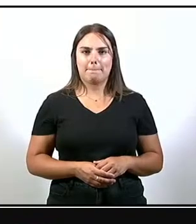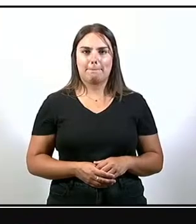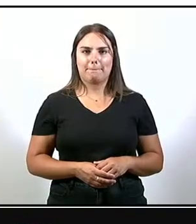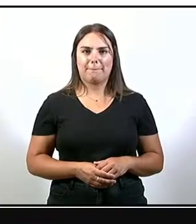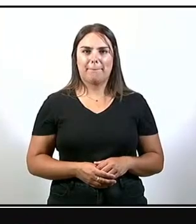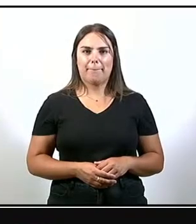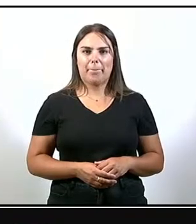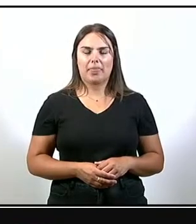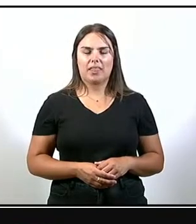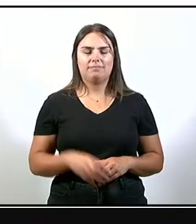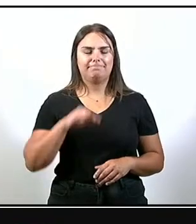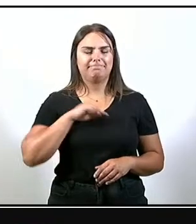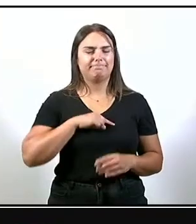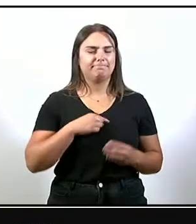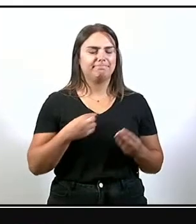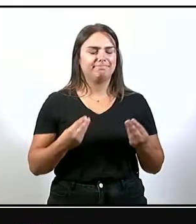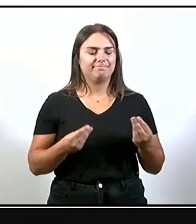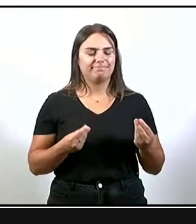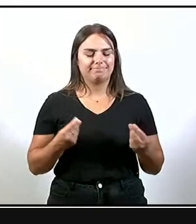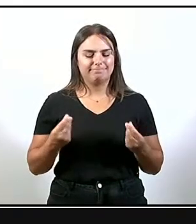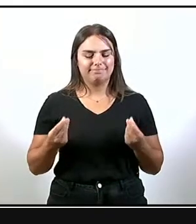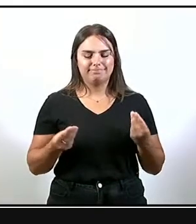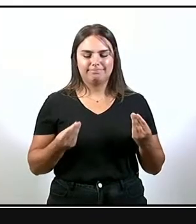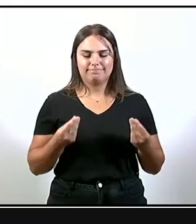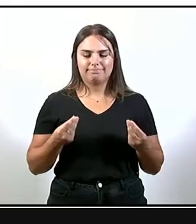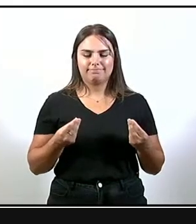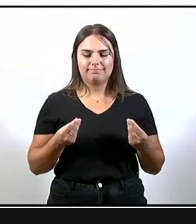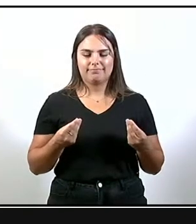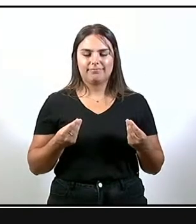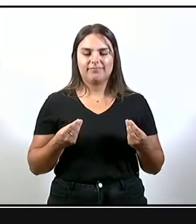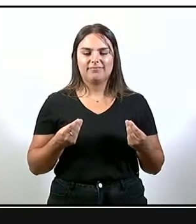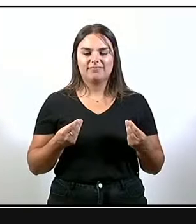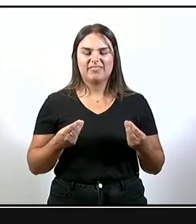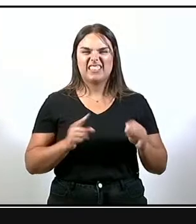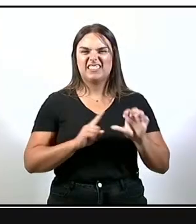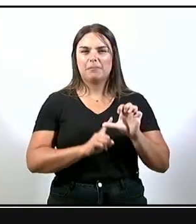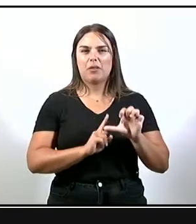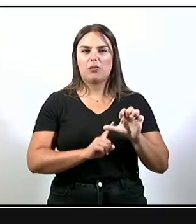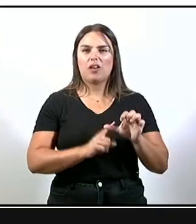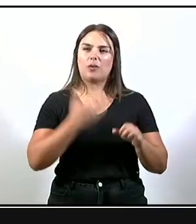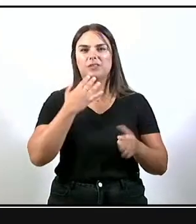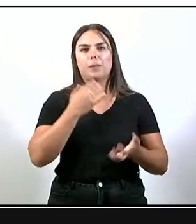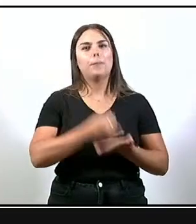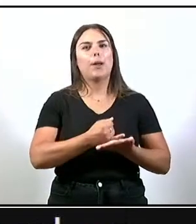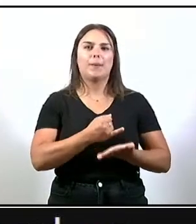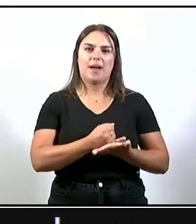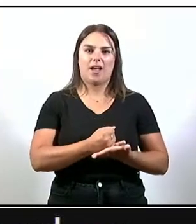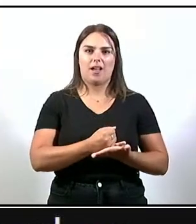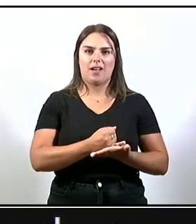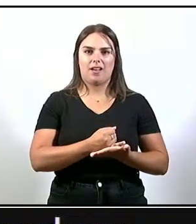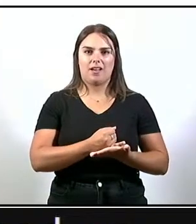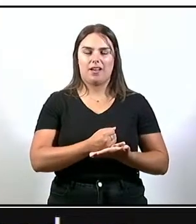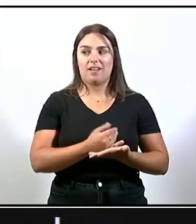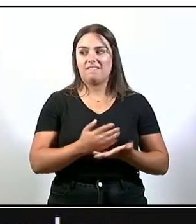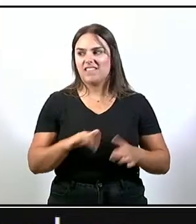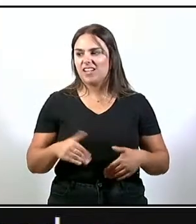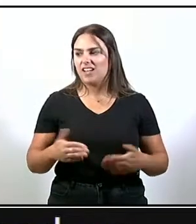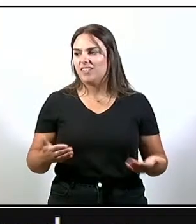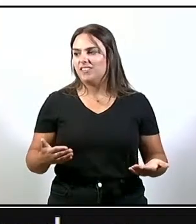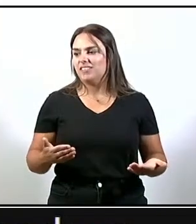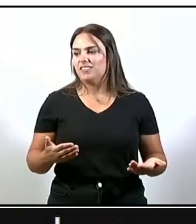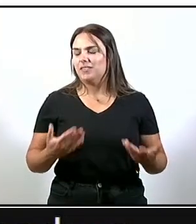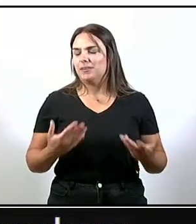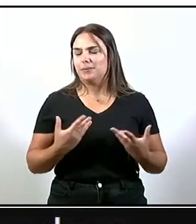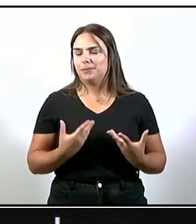Me da una sensación, esto suena a Extremadura como laboratorio, que no me produce nada más que una